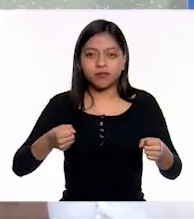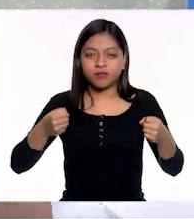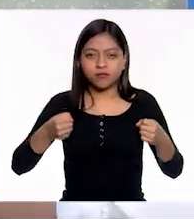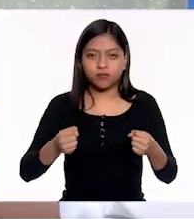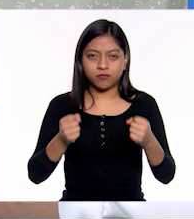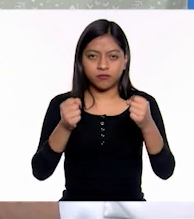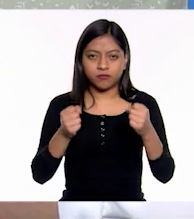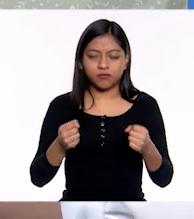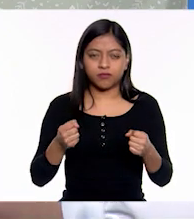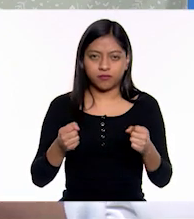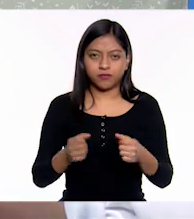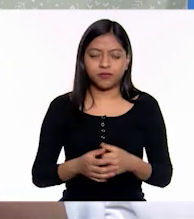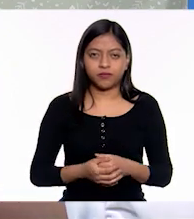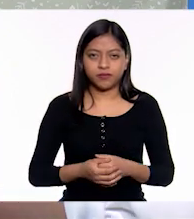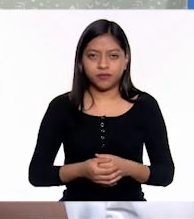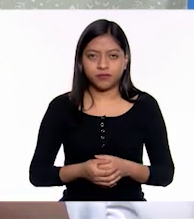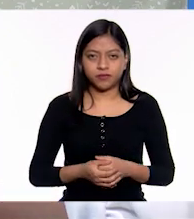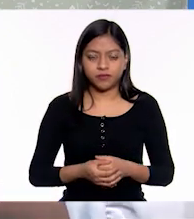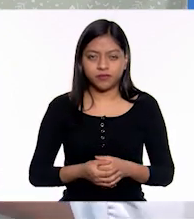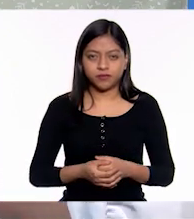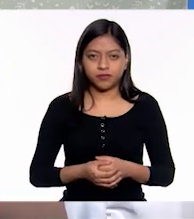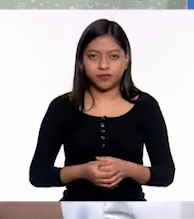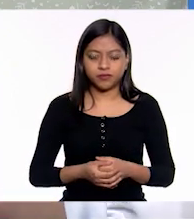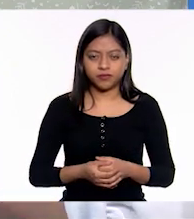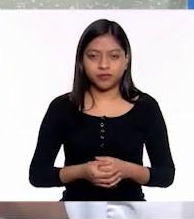Muy bien.